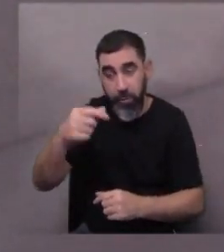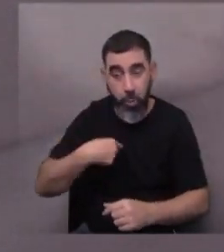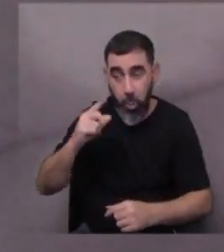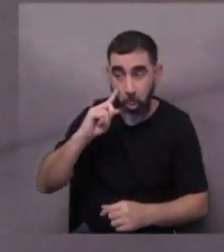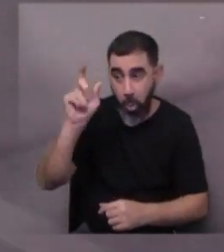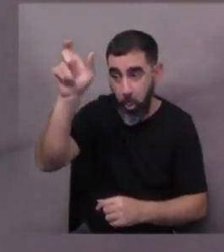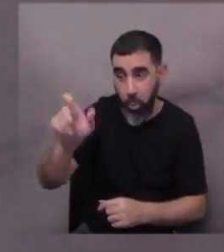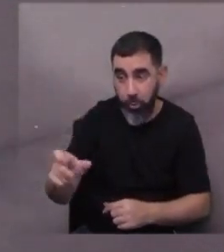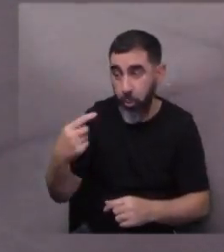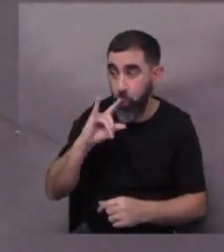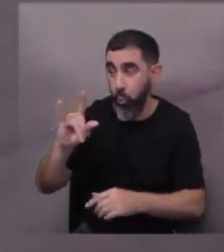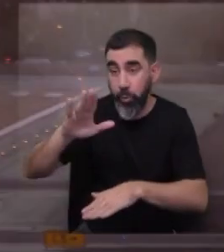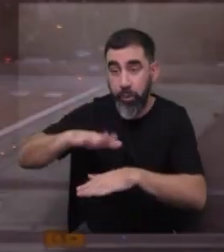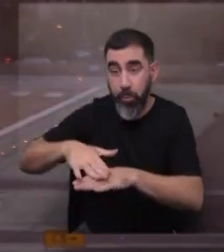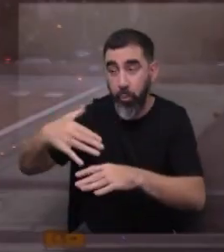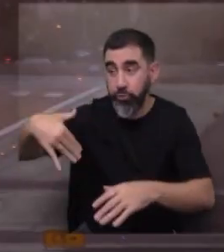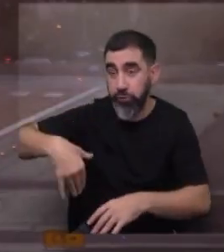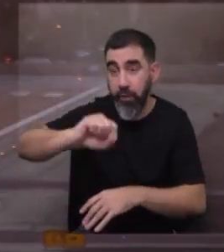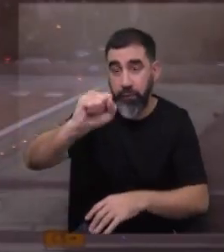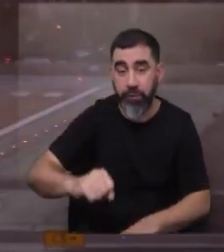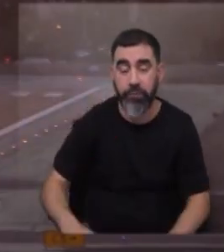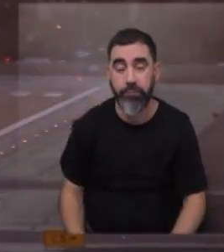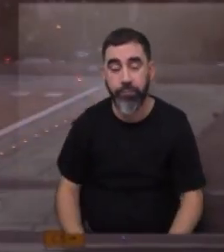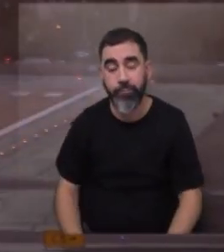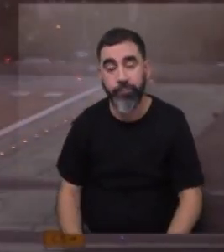conocen y que va a ser quien los va a transportar.